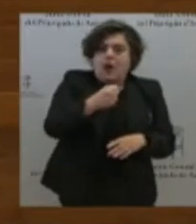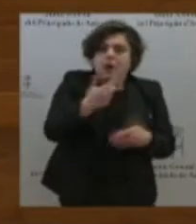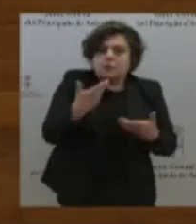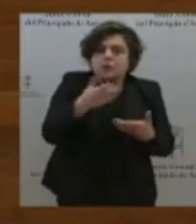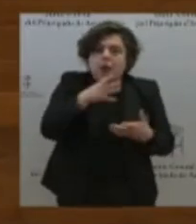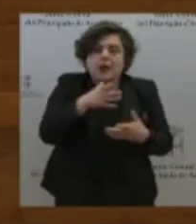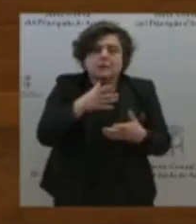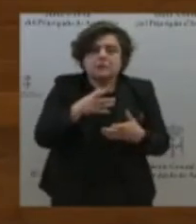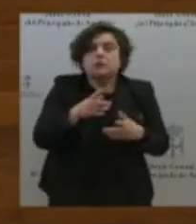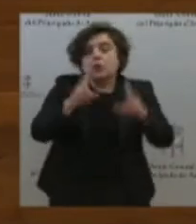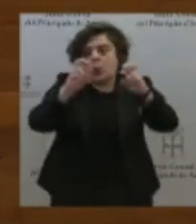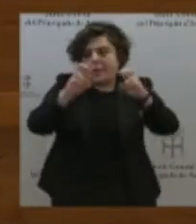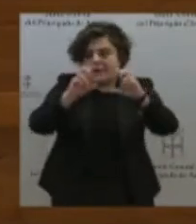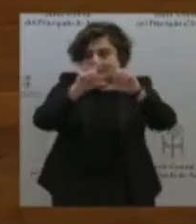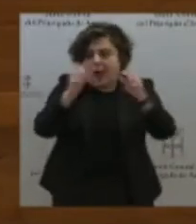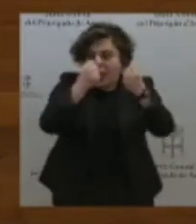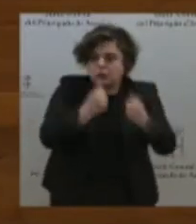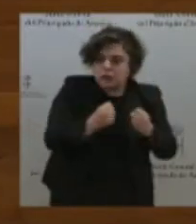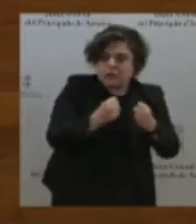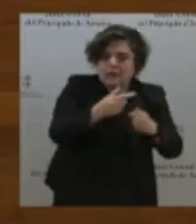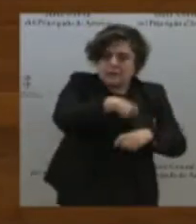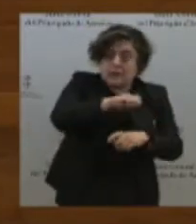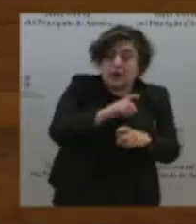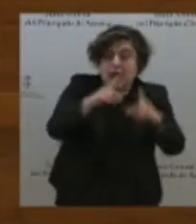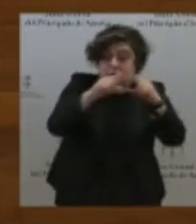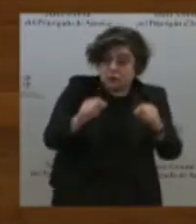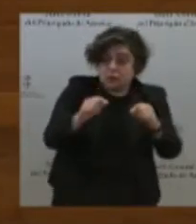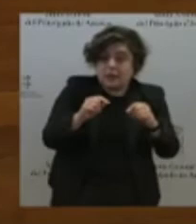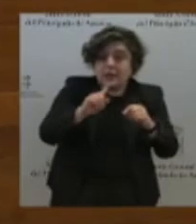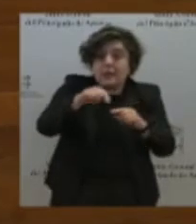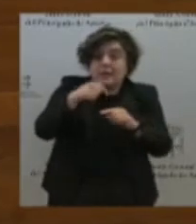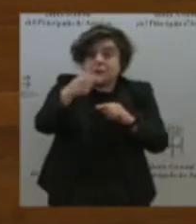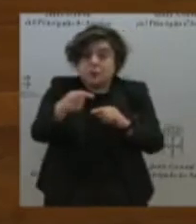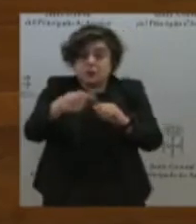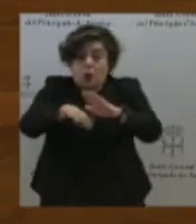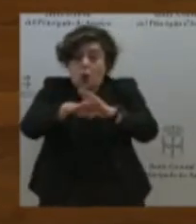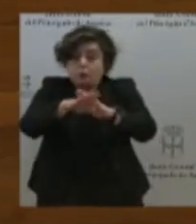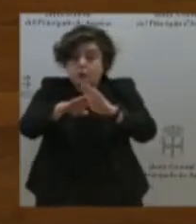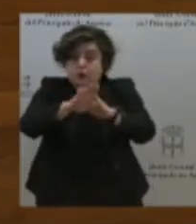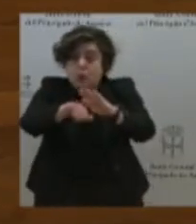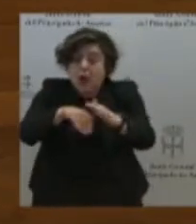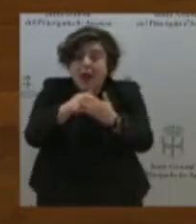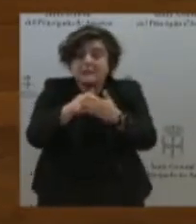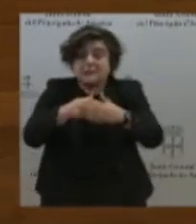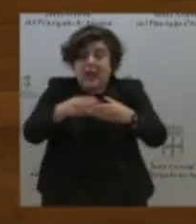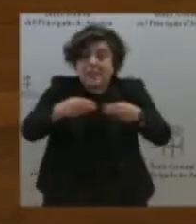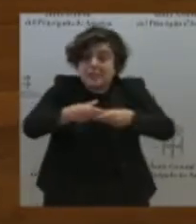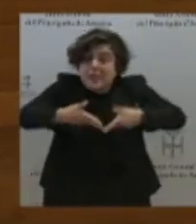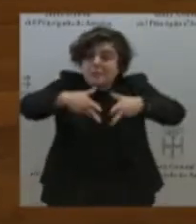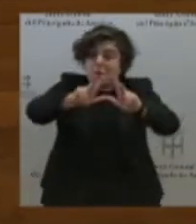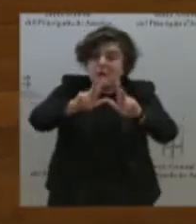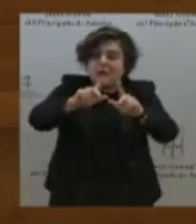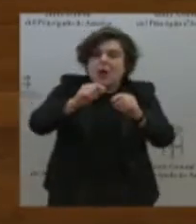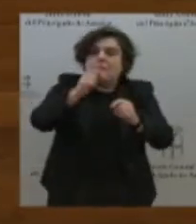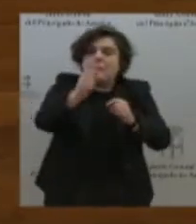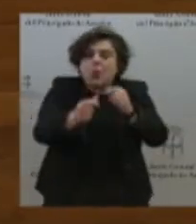que formalmente mantuvieron hasta bien entrada la democracia, cuando poco a poco fueron desmontándose los monumentos en su honor,